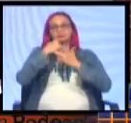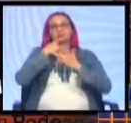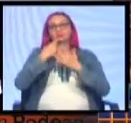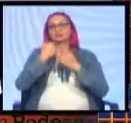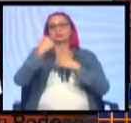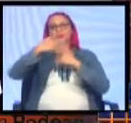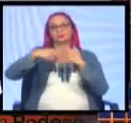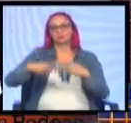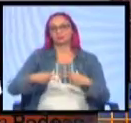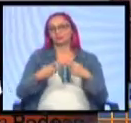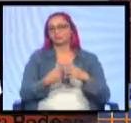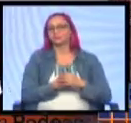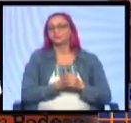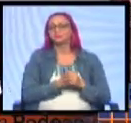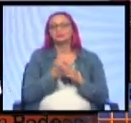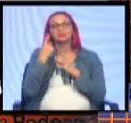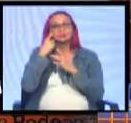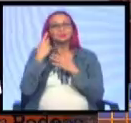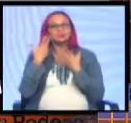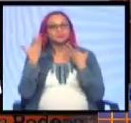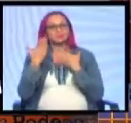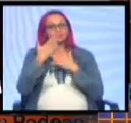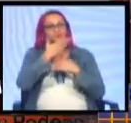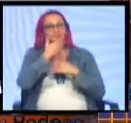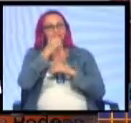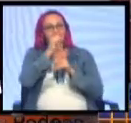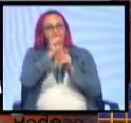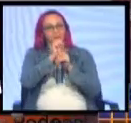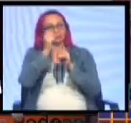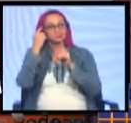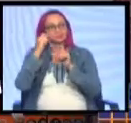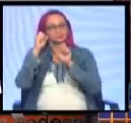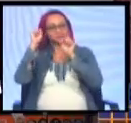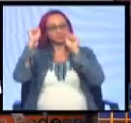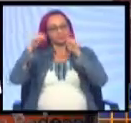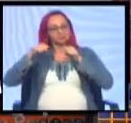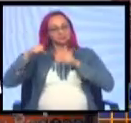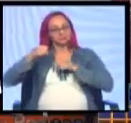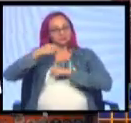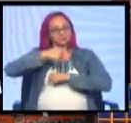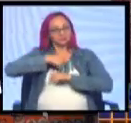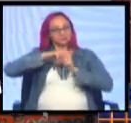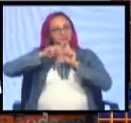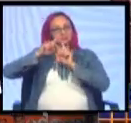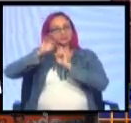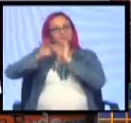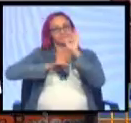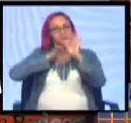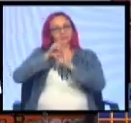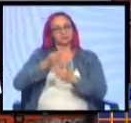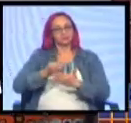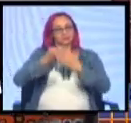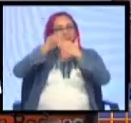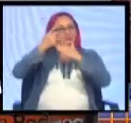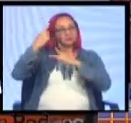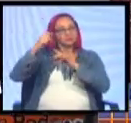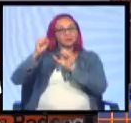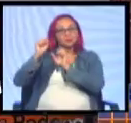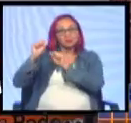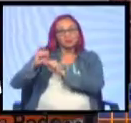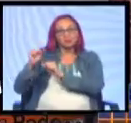dura para toda la vida y para que estén en las mejores condiciones, para que puedan tener diferentes tipos de terapias, para que puedan